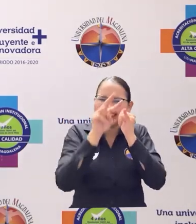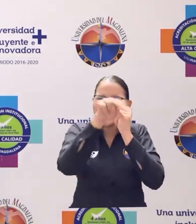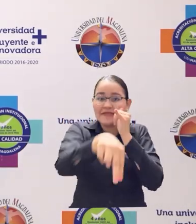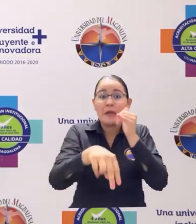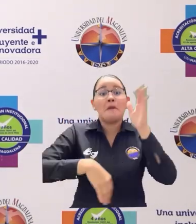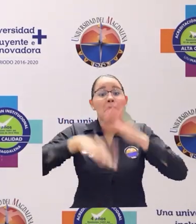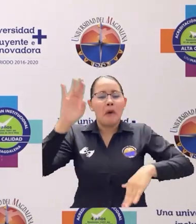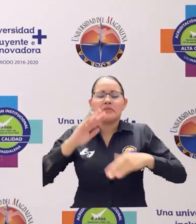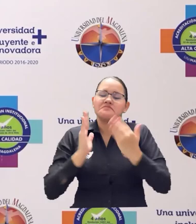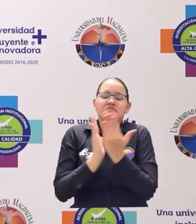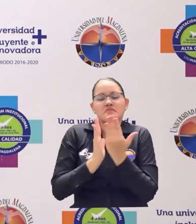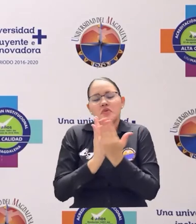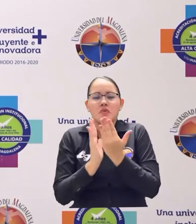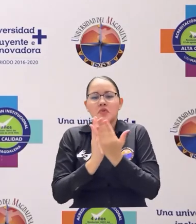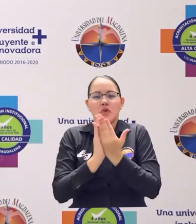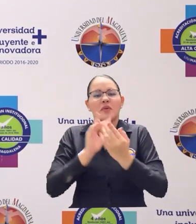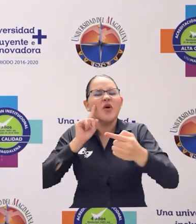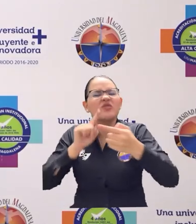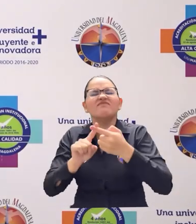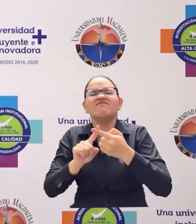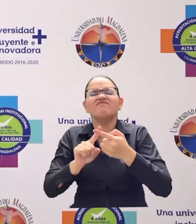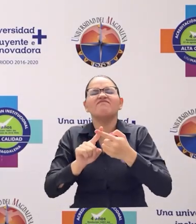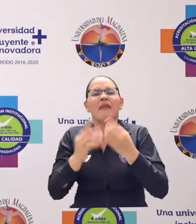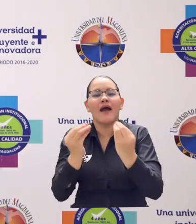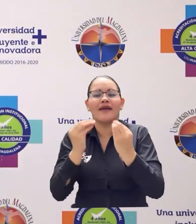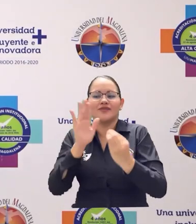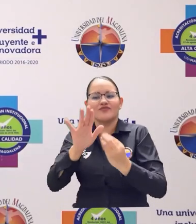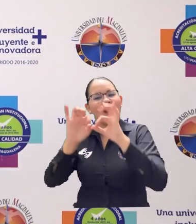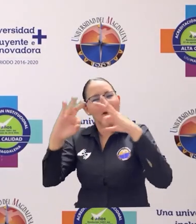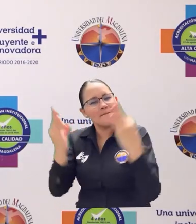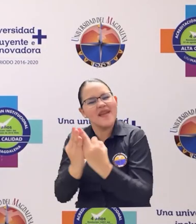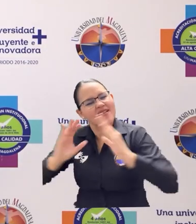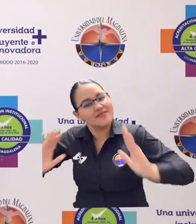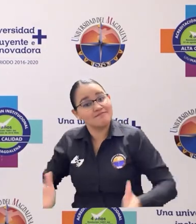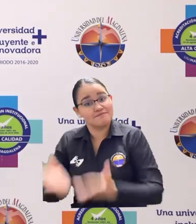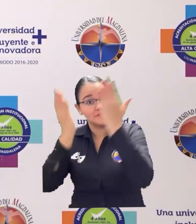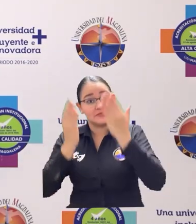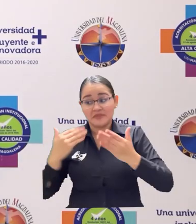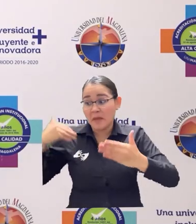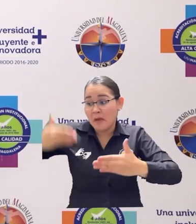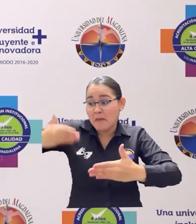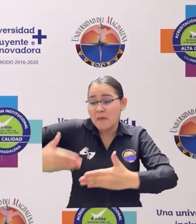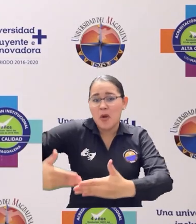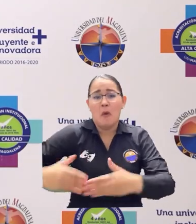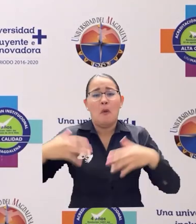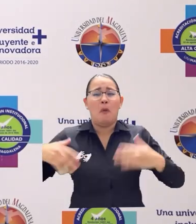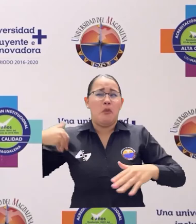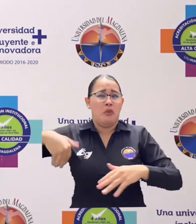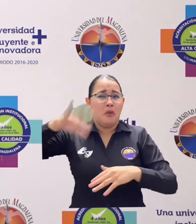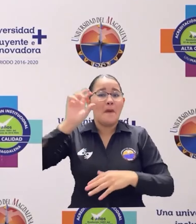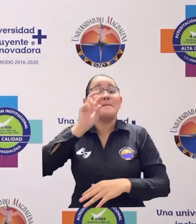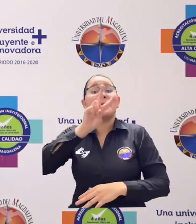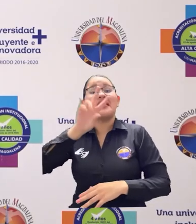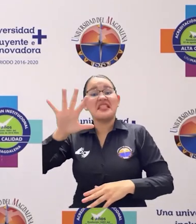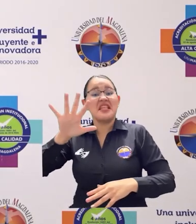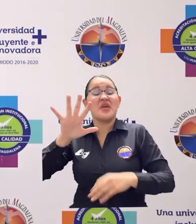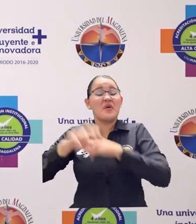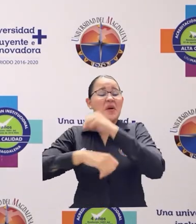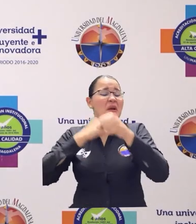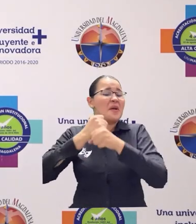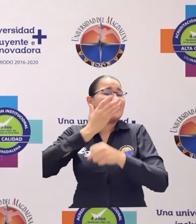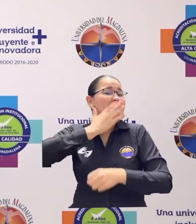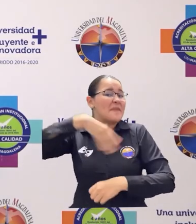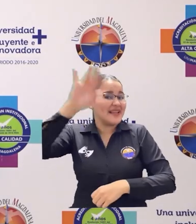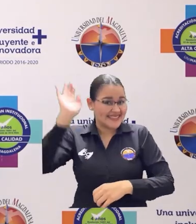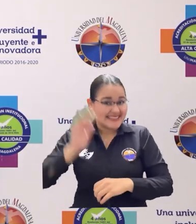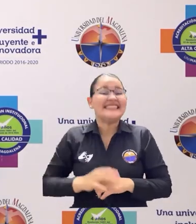a partir de ahí, mejorar mis condiciones y sacar adelante mi familia. Hoy, 25 años después, como profesor de la universidad,